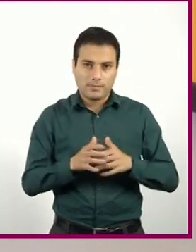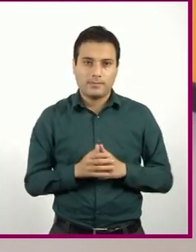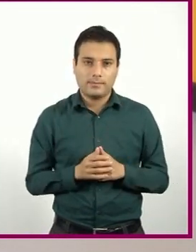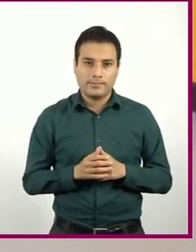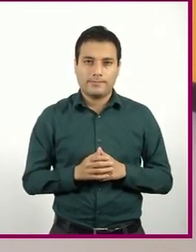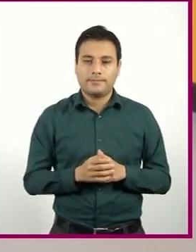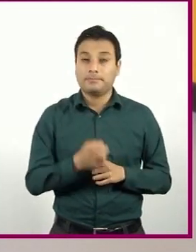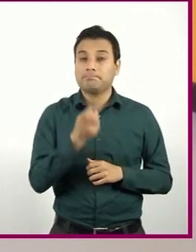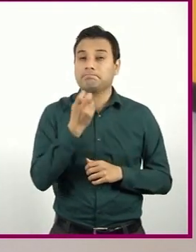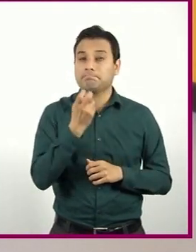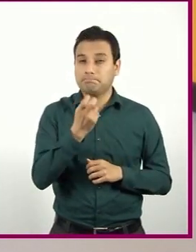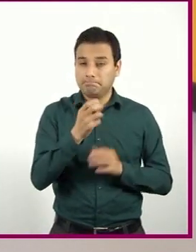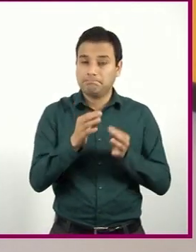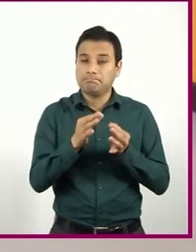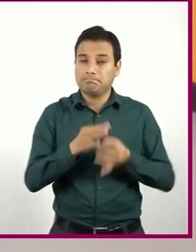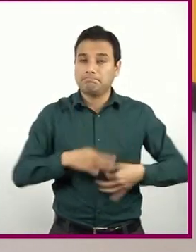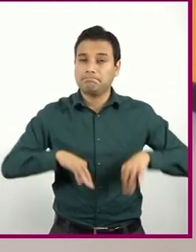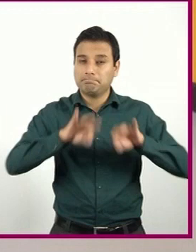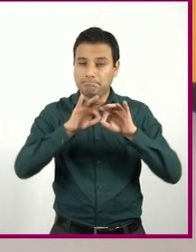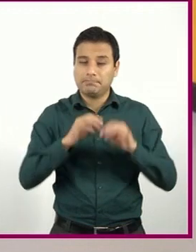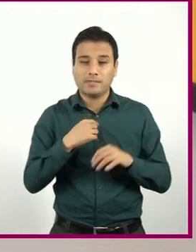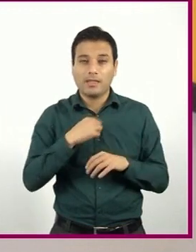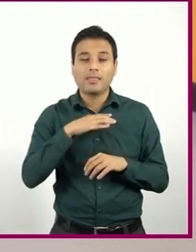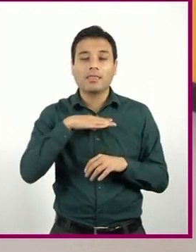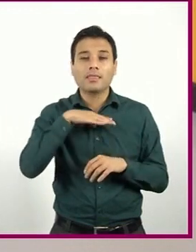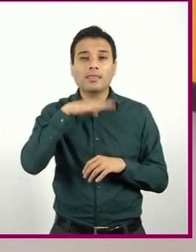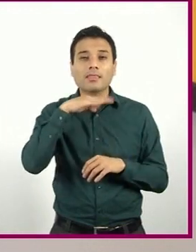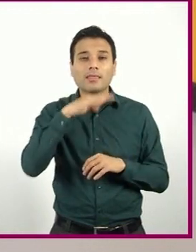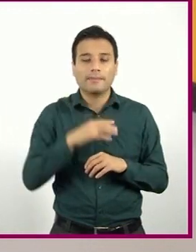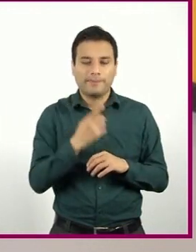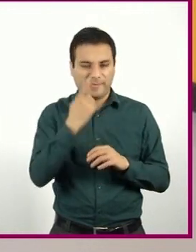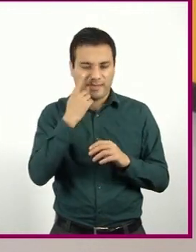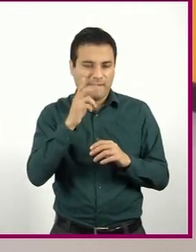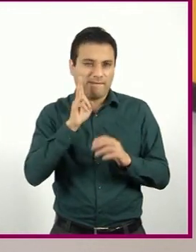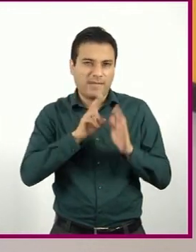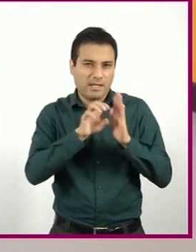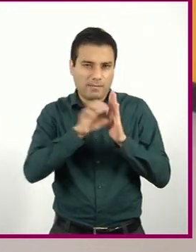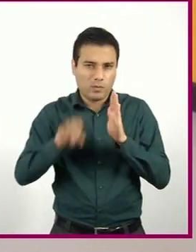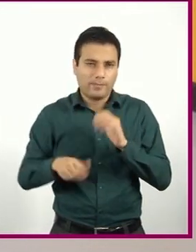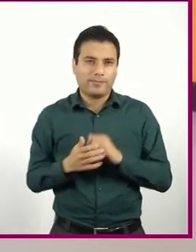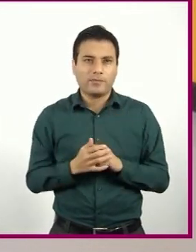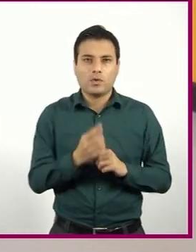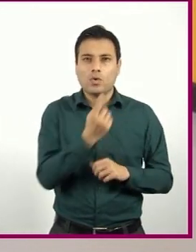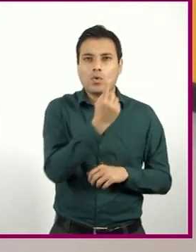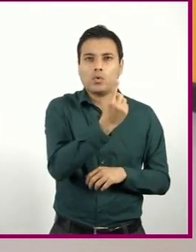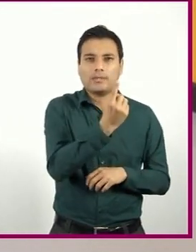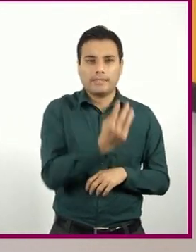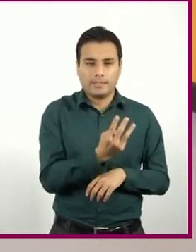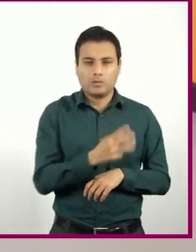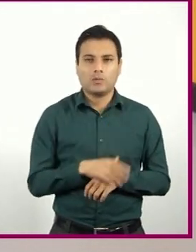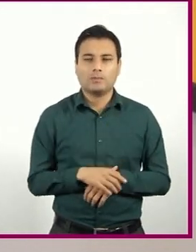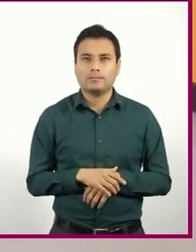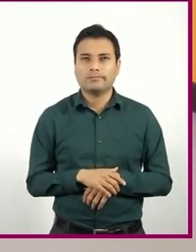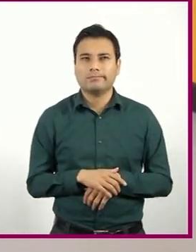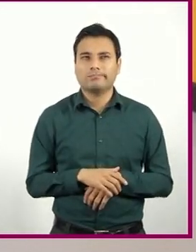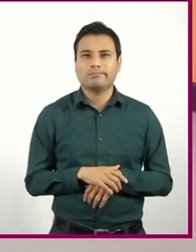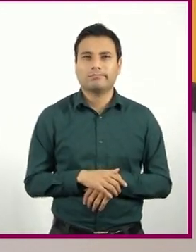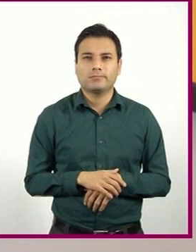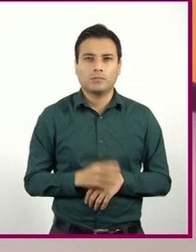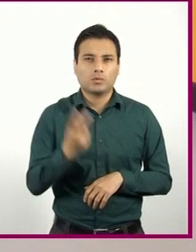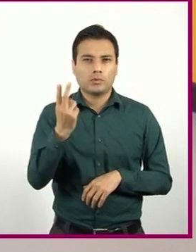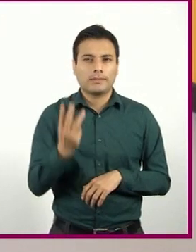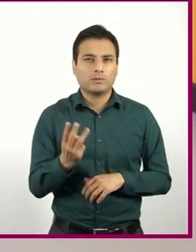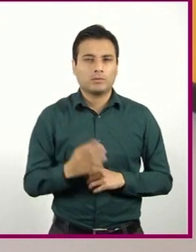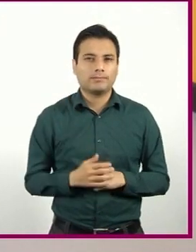Olvidé ese pequeño detalle. ¿Qué me dice de 1/3 y